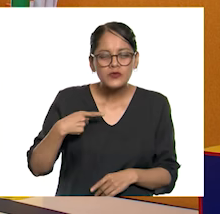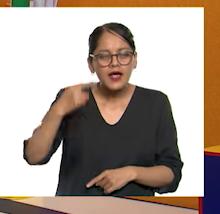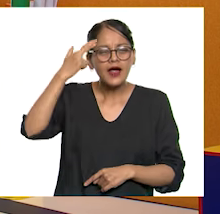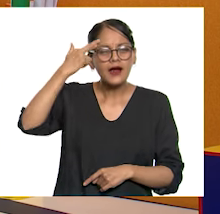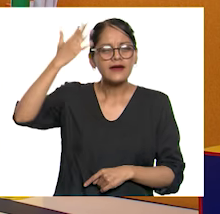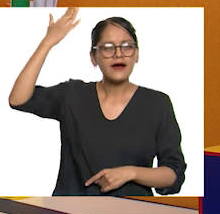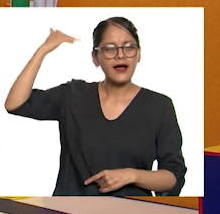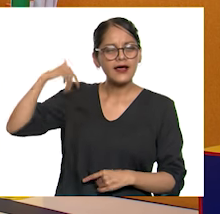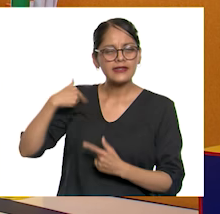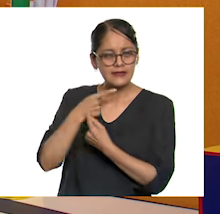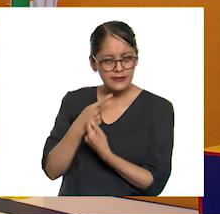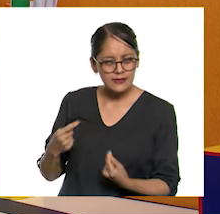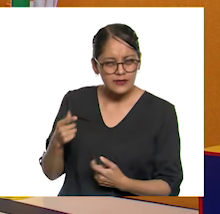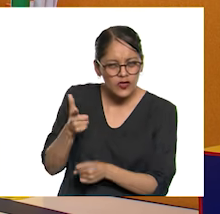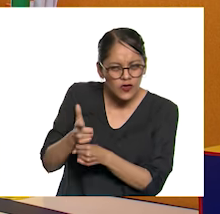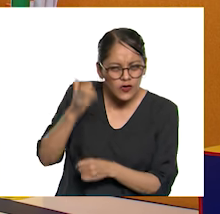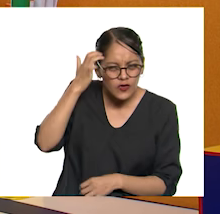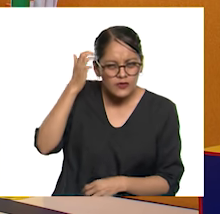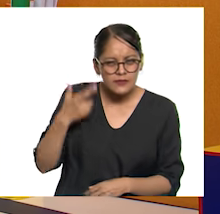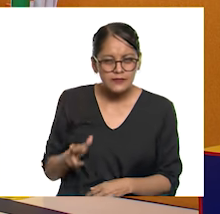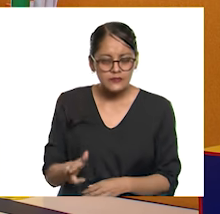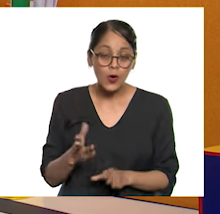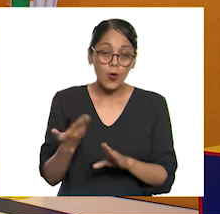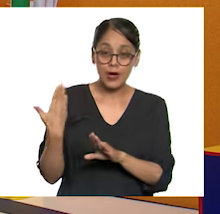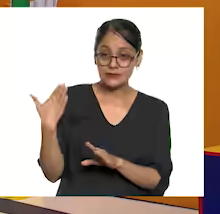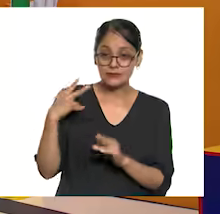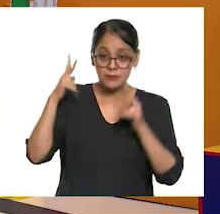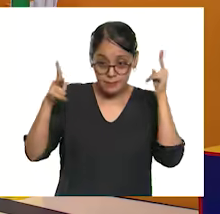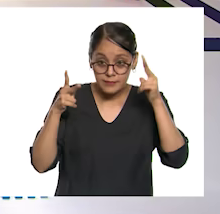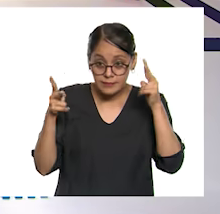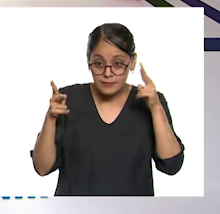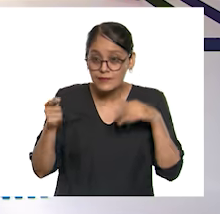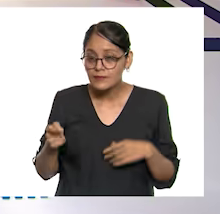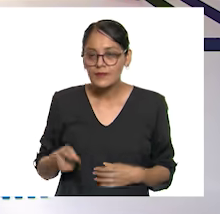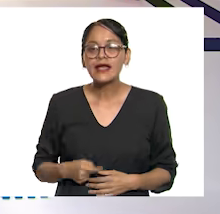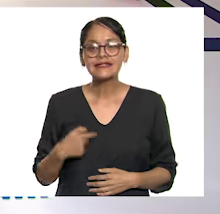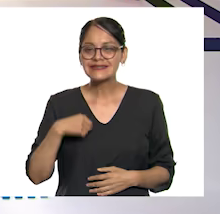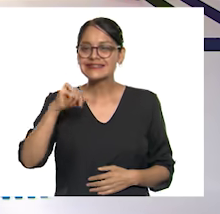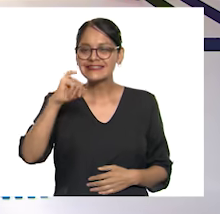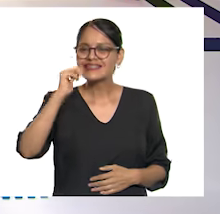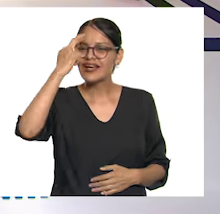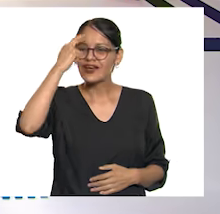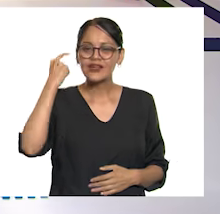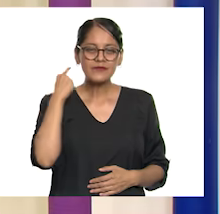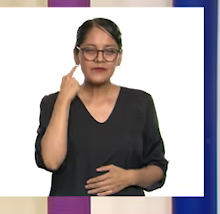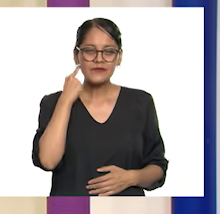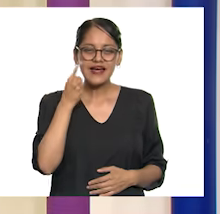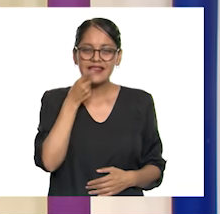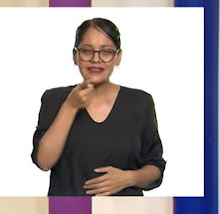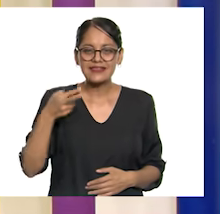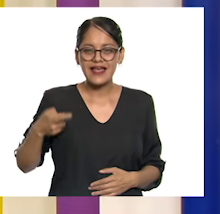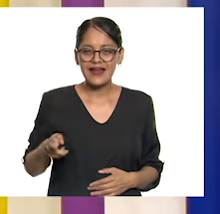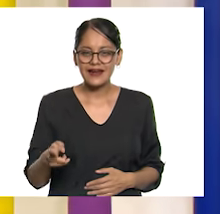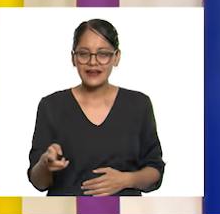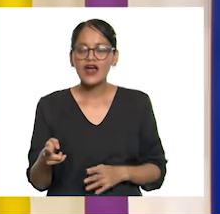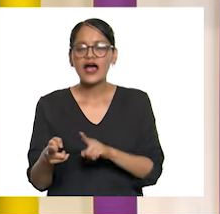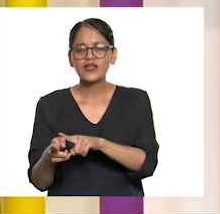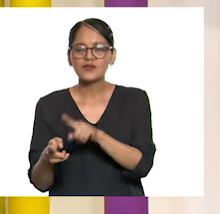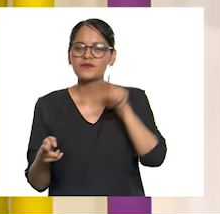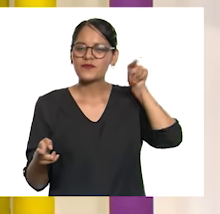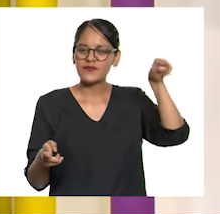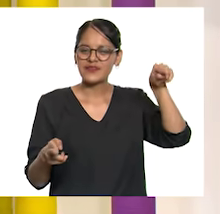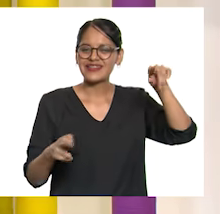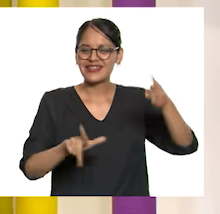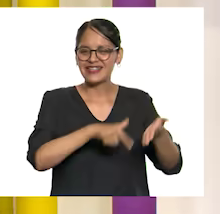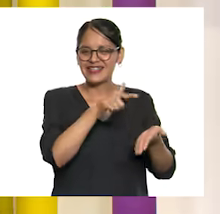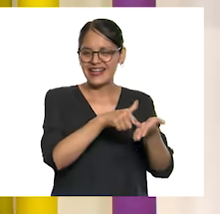infancia hayas conocido o hace poco hayas visitado, no sé? Ay, sí, cuando mencionaron el río yo pensé en las estacas, no